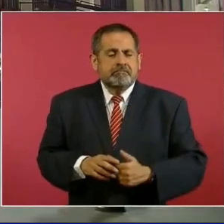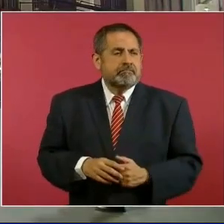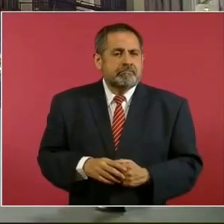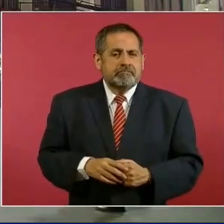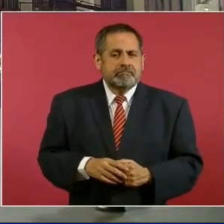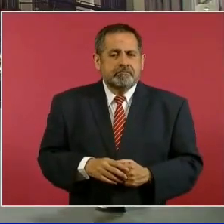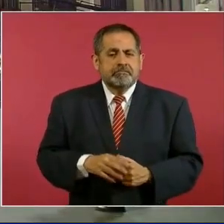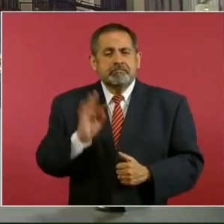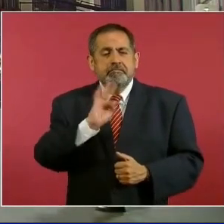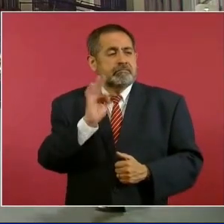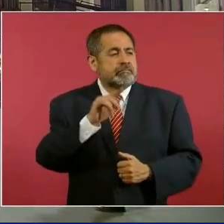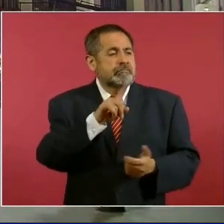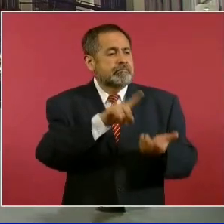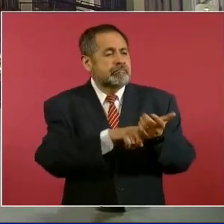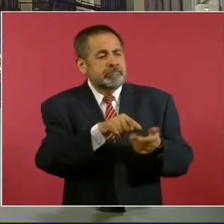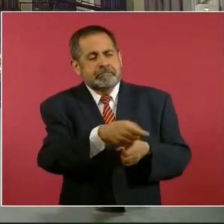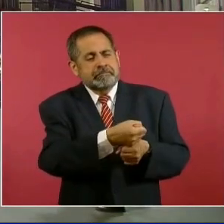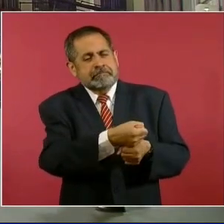si hay tortura?